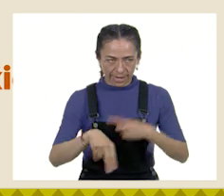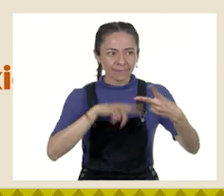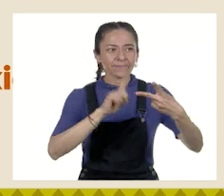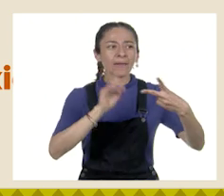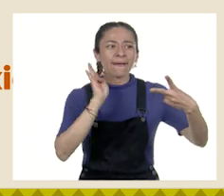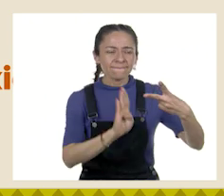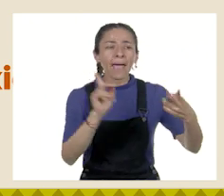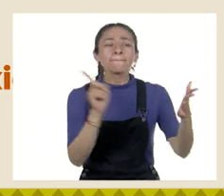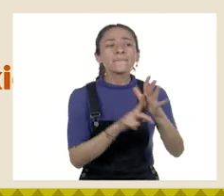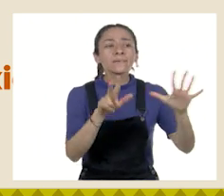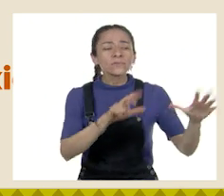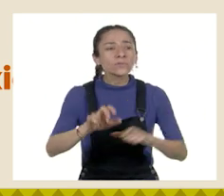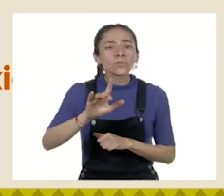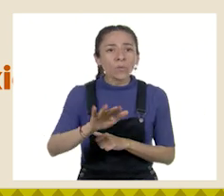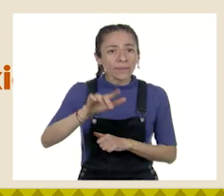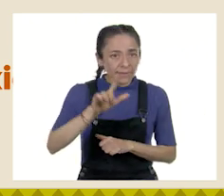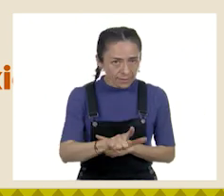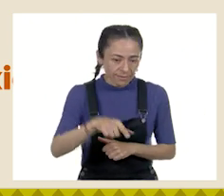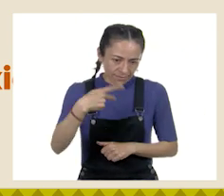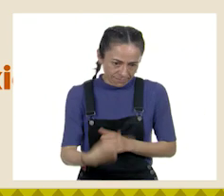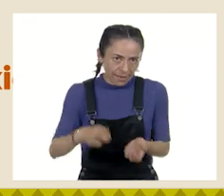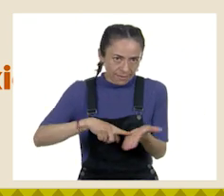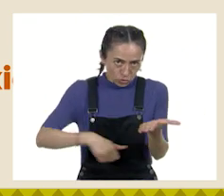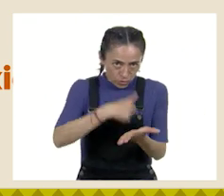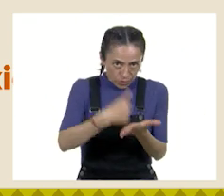1857 en la Ciudad de México, C.